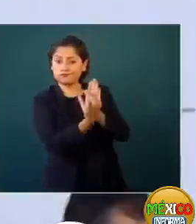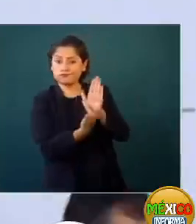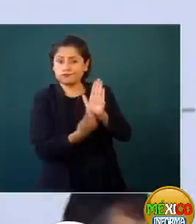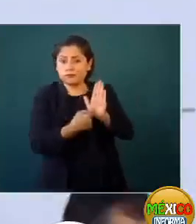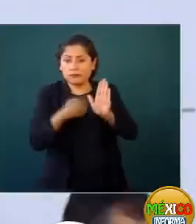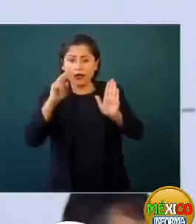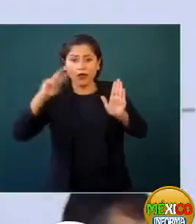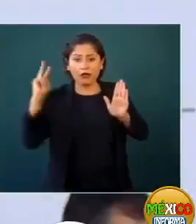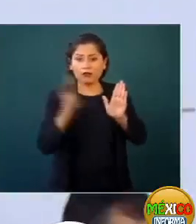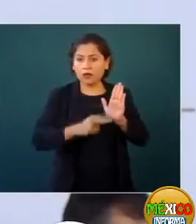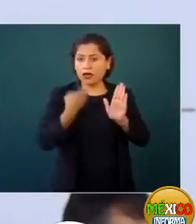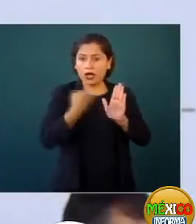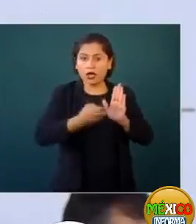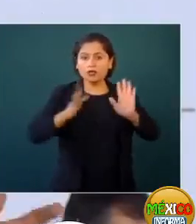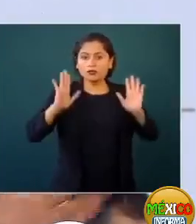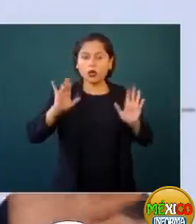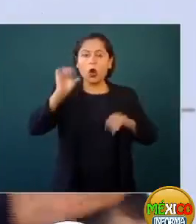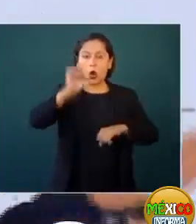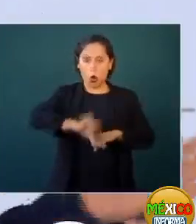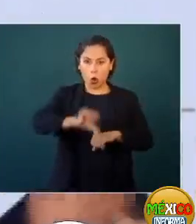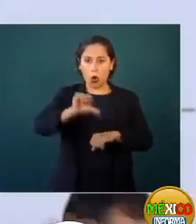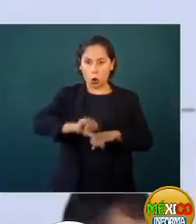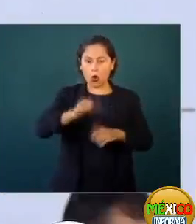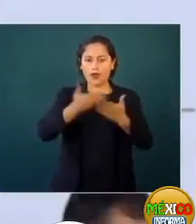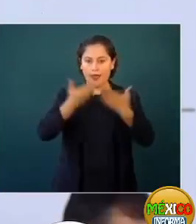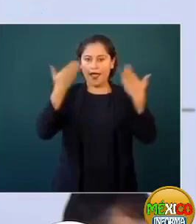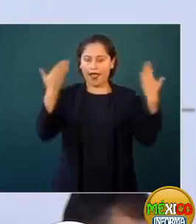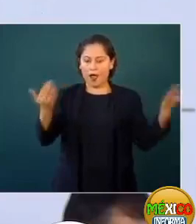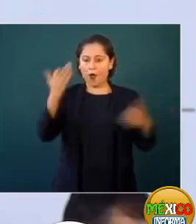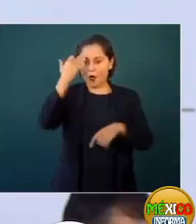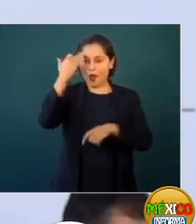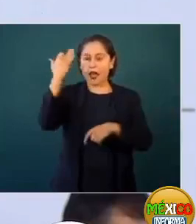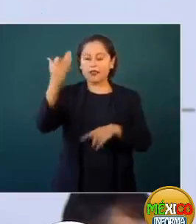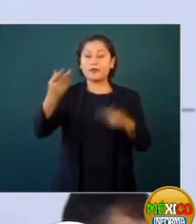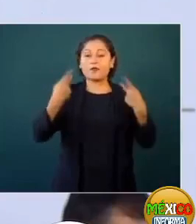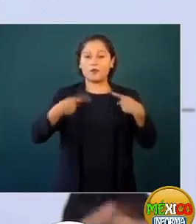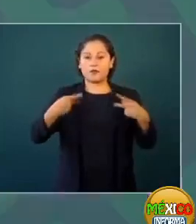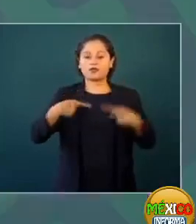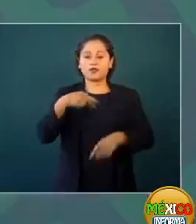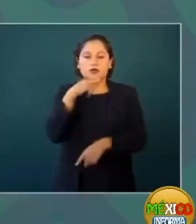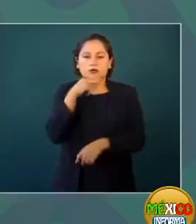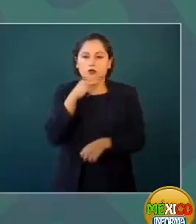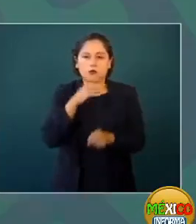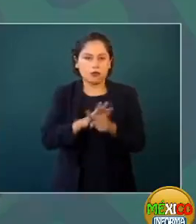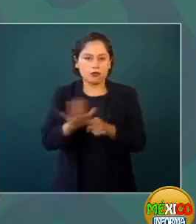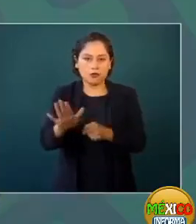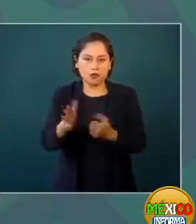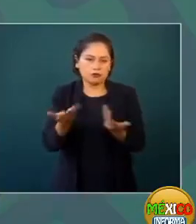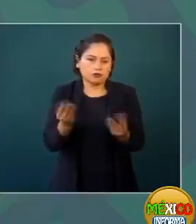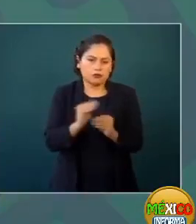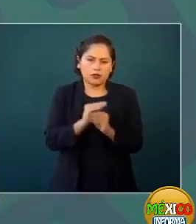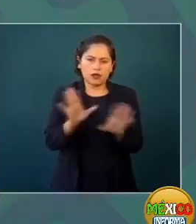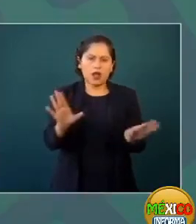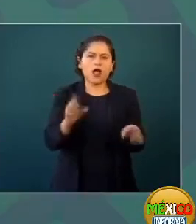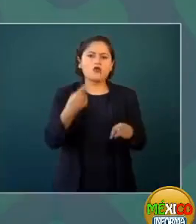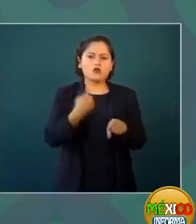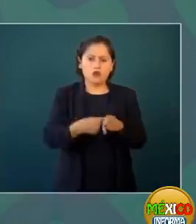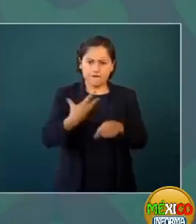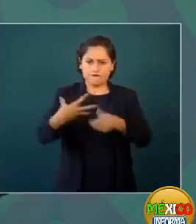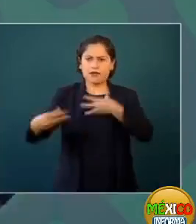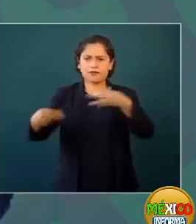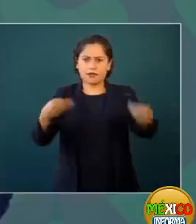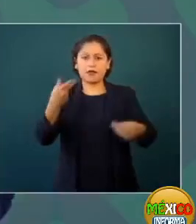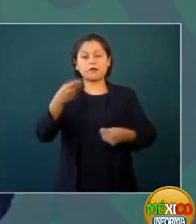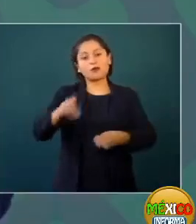más a los mexicanos bueno independientemente obviamente del también mediato de la pandemia es el del serio problema de la inseguridad pero